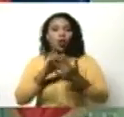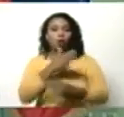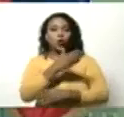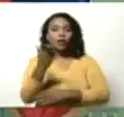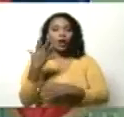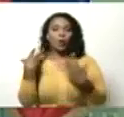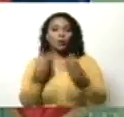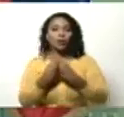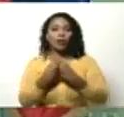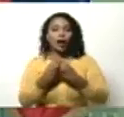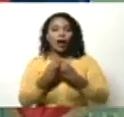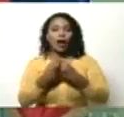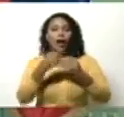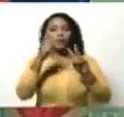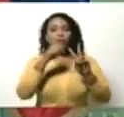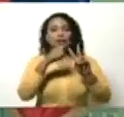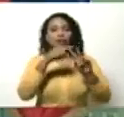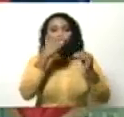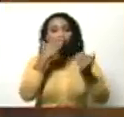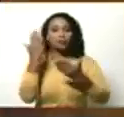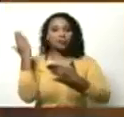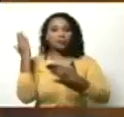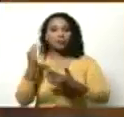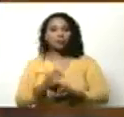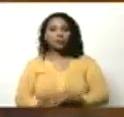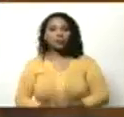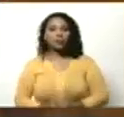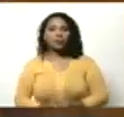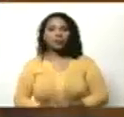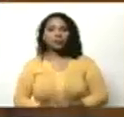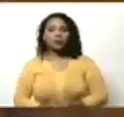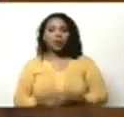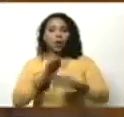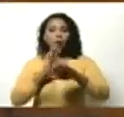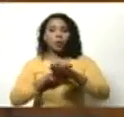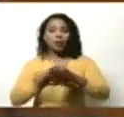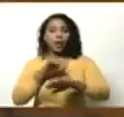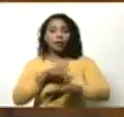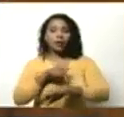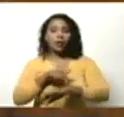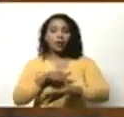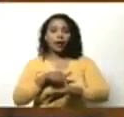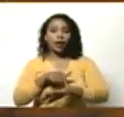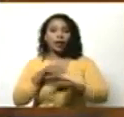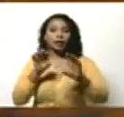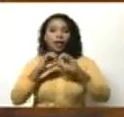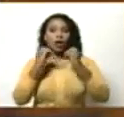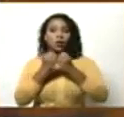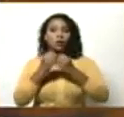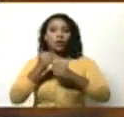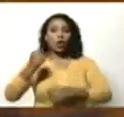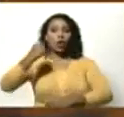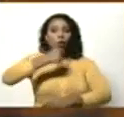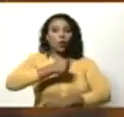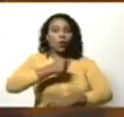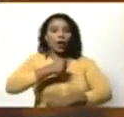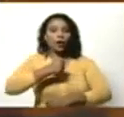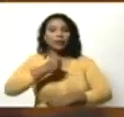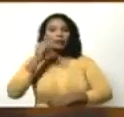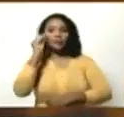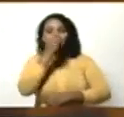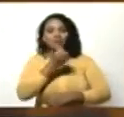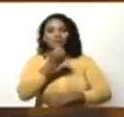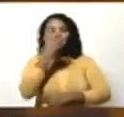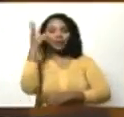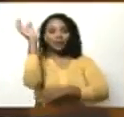ustedes, compañeros, a los estudios de Venezolana de Televisión. Lo que ocurre a esta hora es el Salón de los Escudos en el Palacio Federal Legislativo.